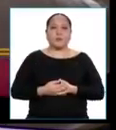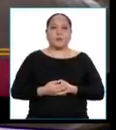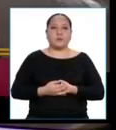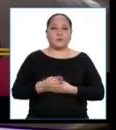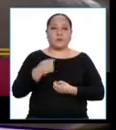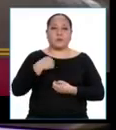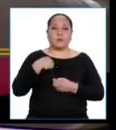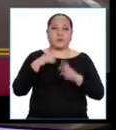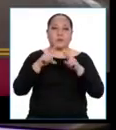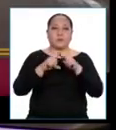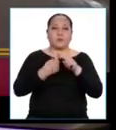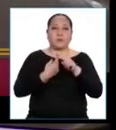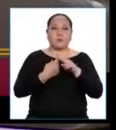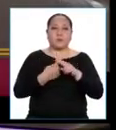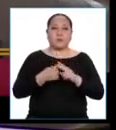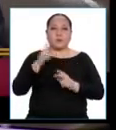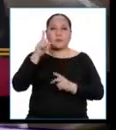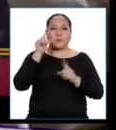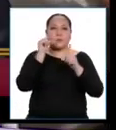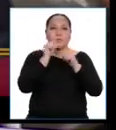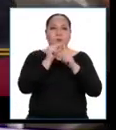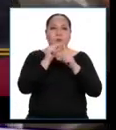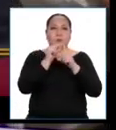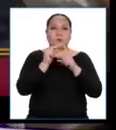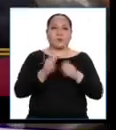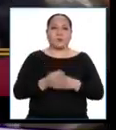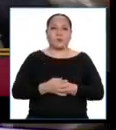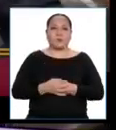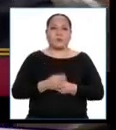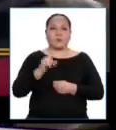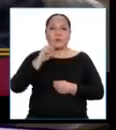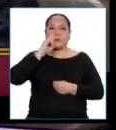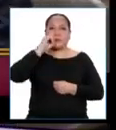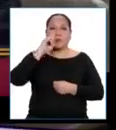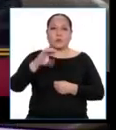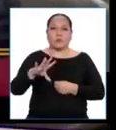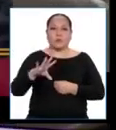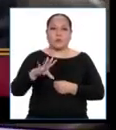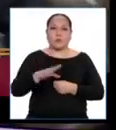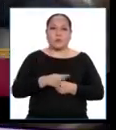Voy a empezar con una palabra que ha pronunciado